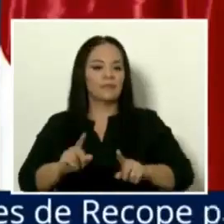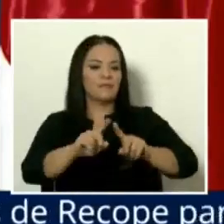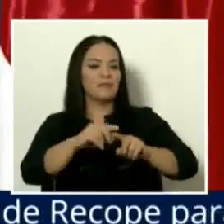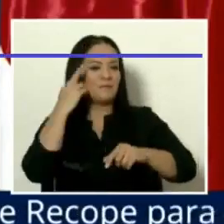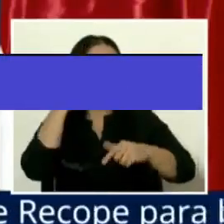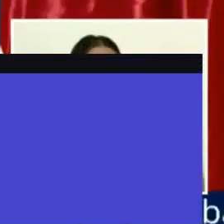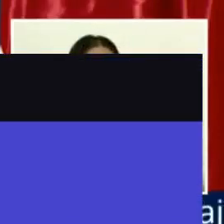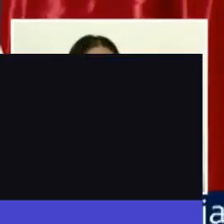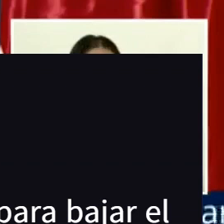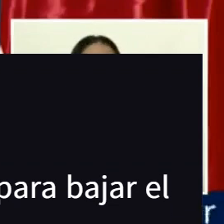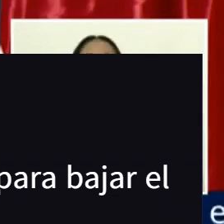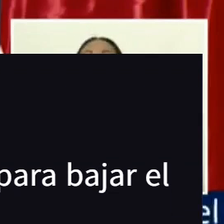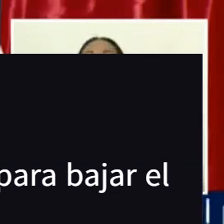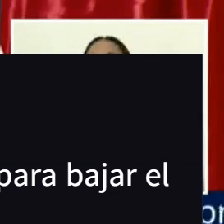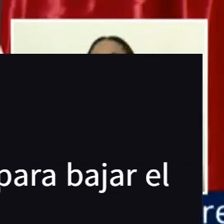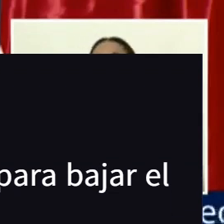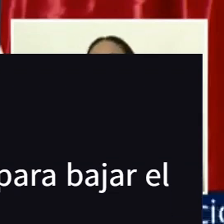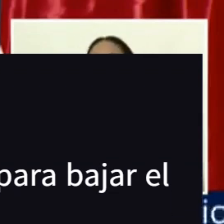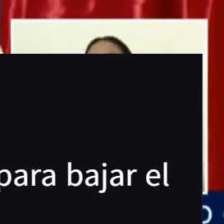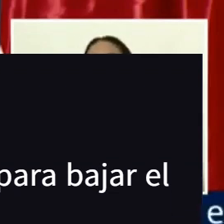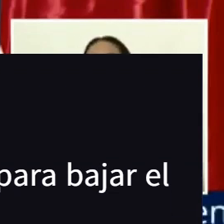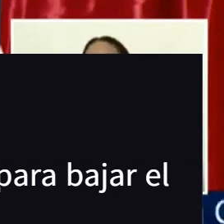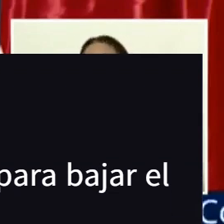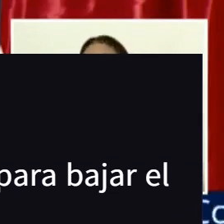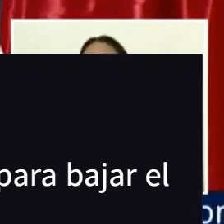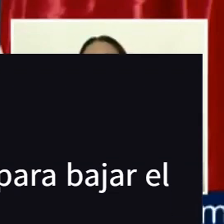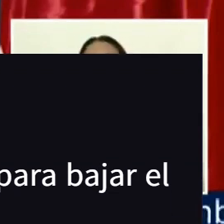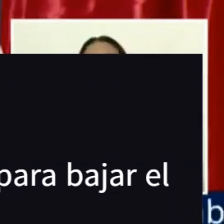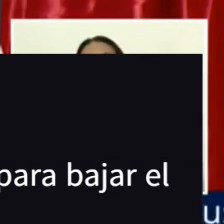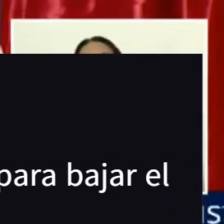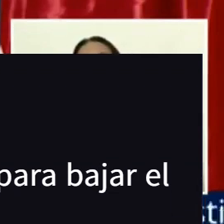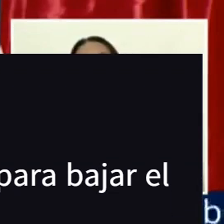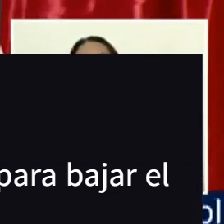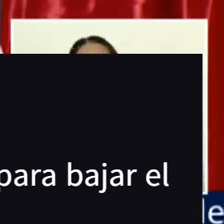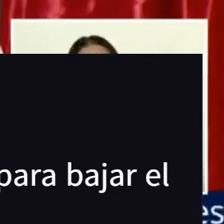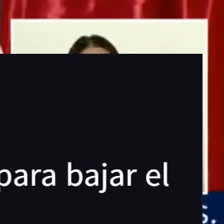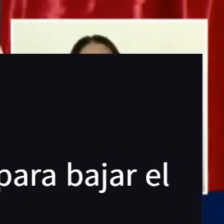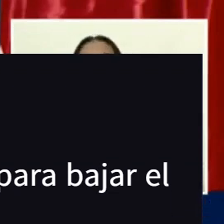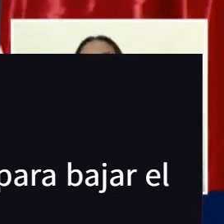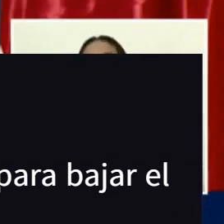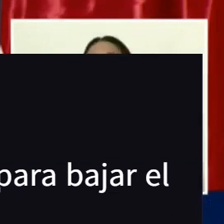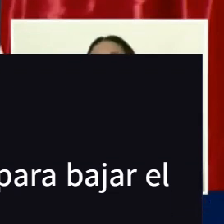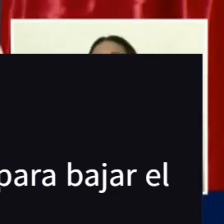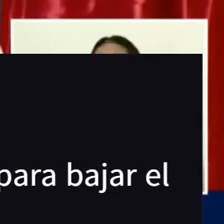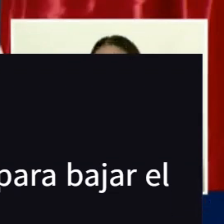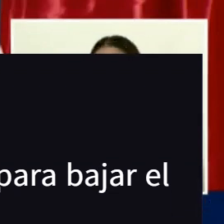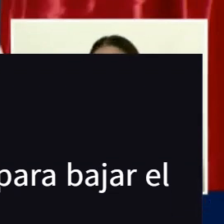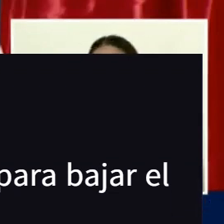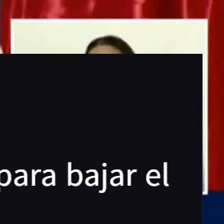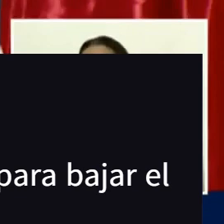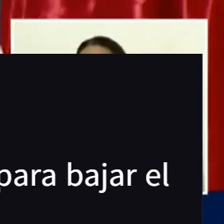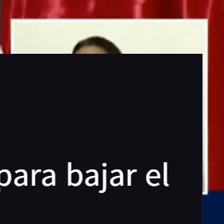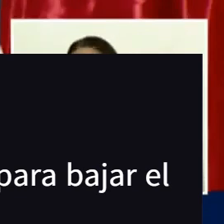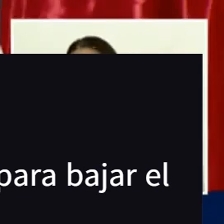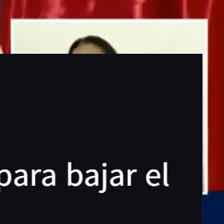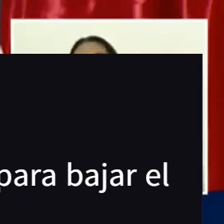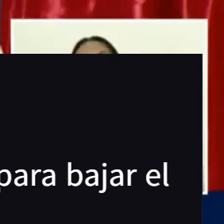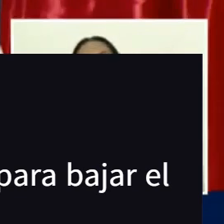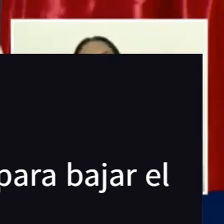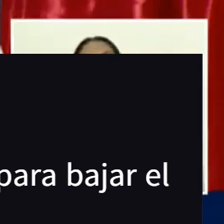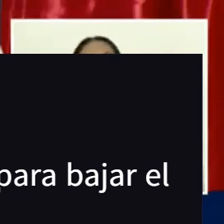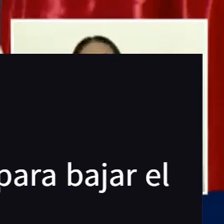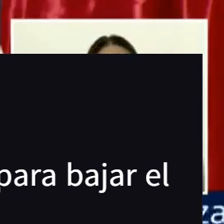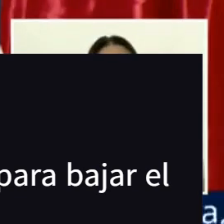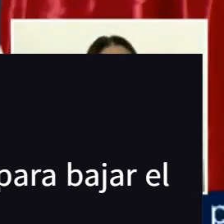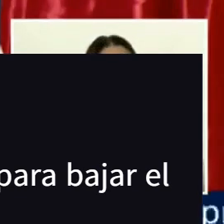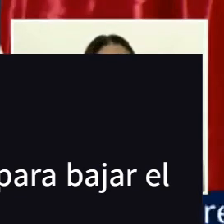De 72 colones en la gasolina regular y de 69 en el diésel y 18 en la gasolina